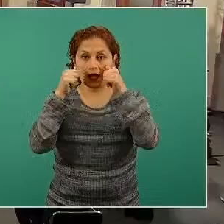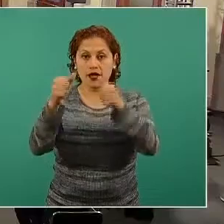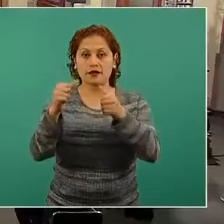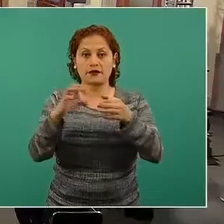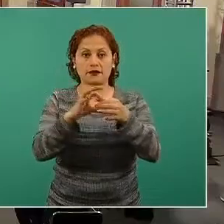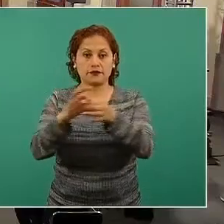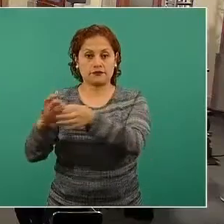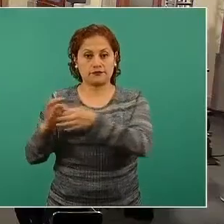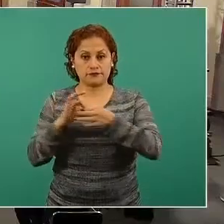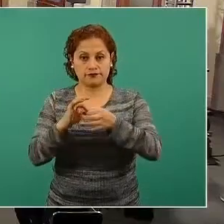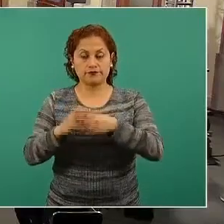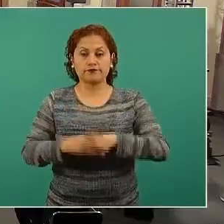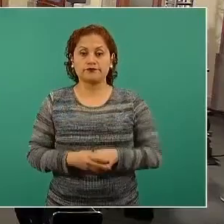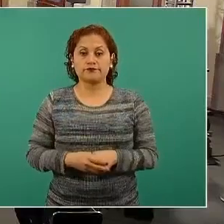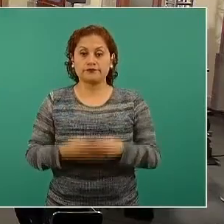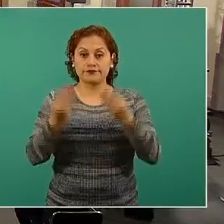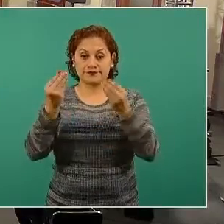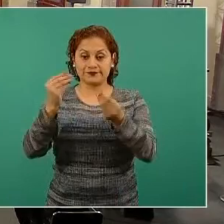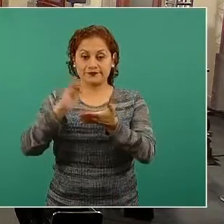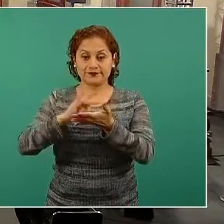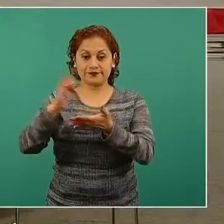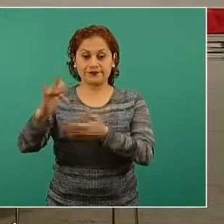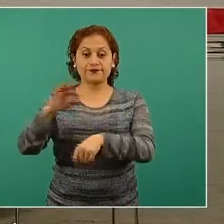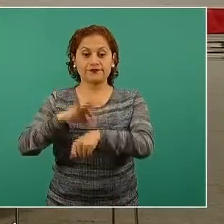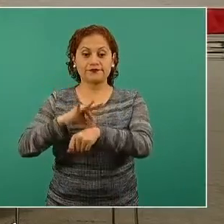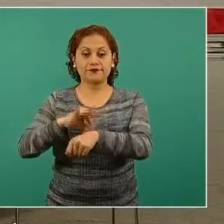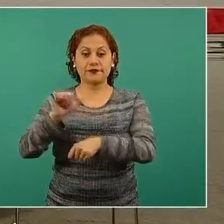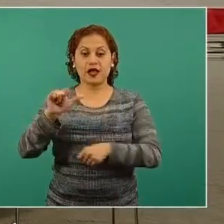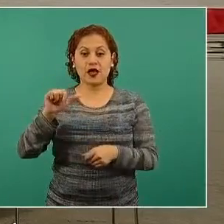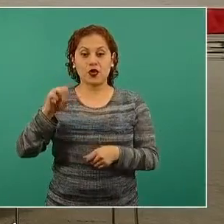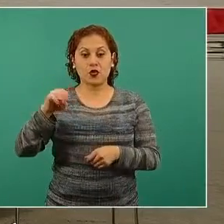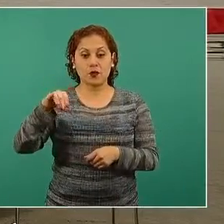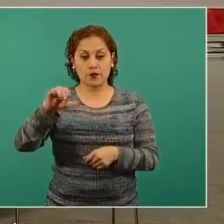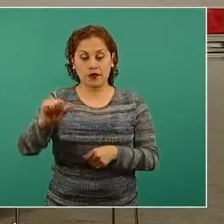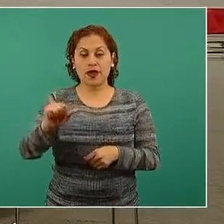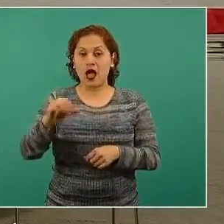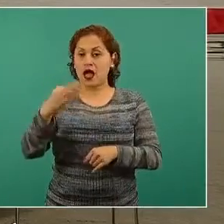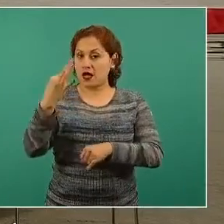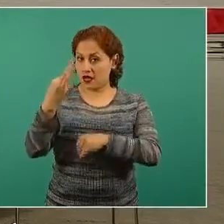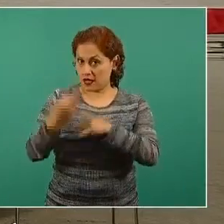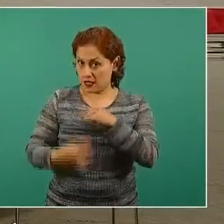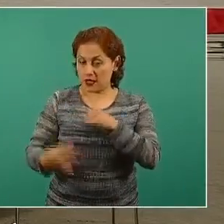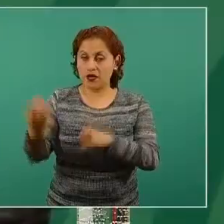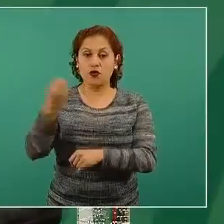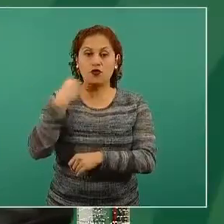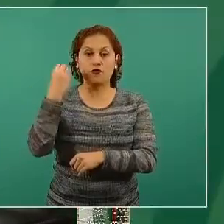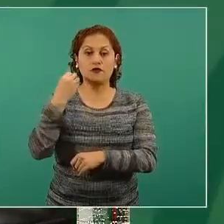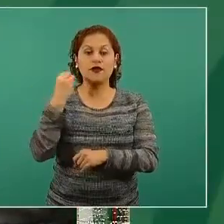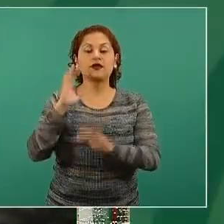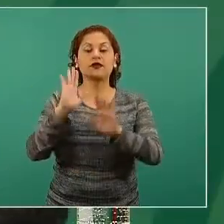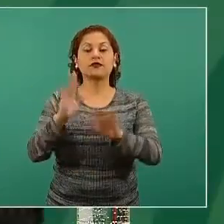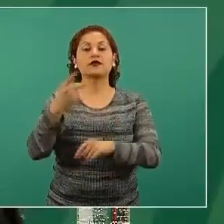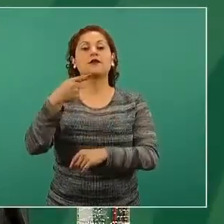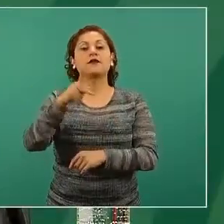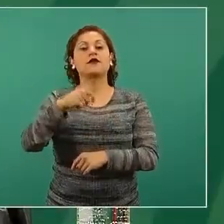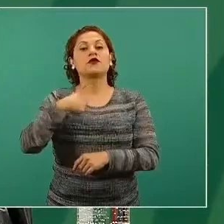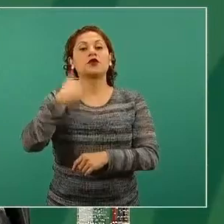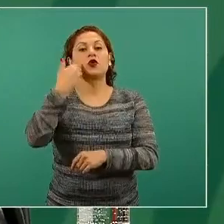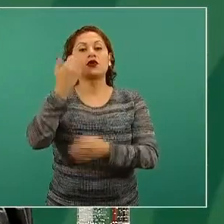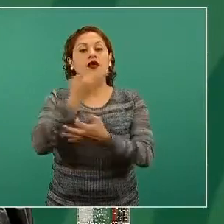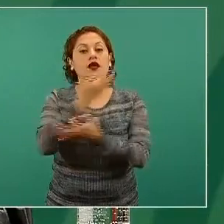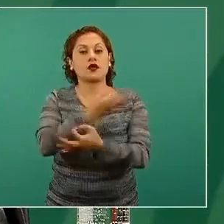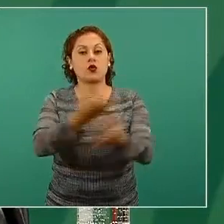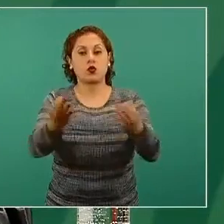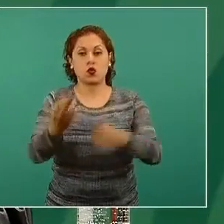conjunta. Muchísimas gracias, doctor José Luis Salomía. Antes de finalizar la conferencia, me gustaría dar dos